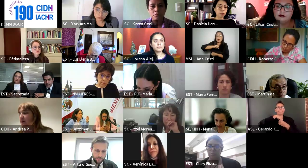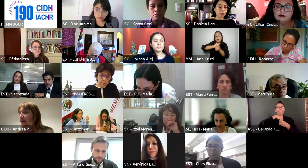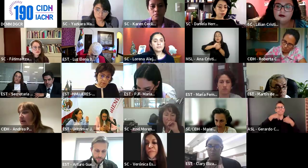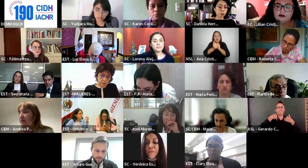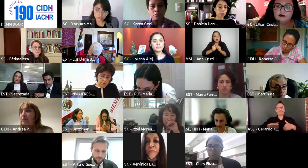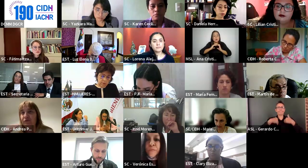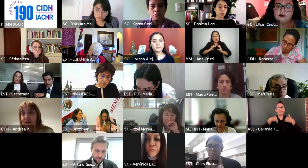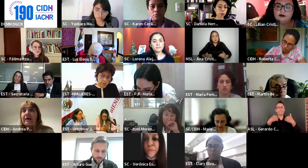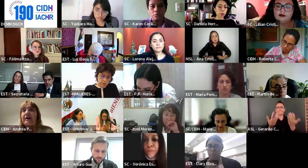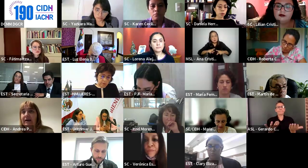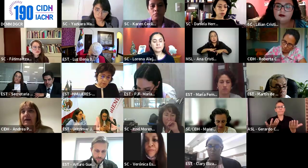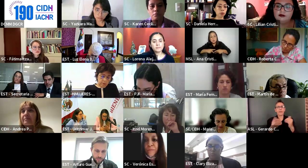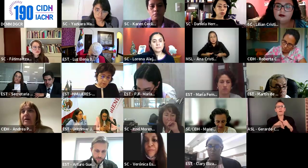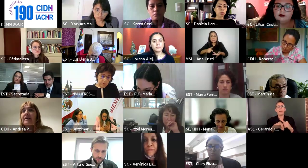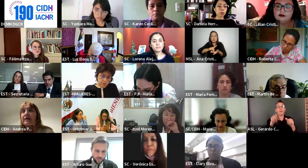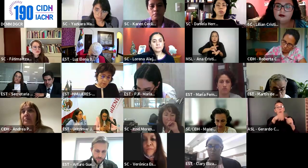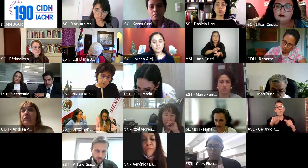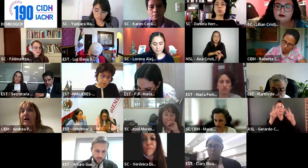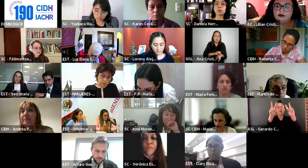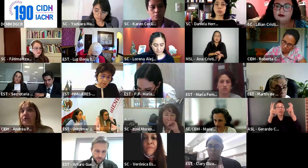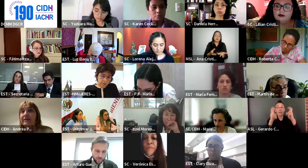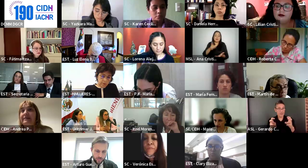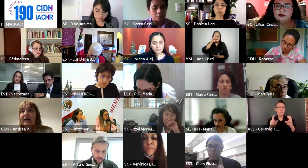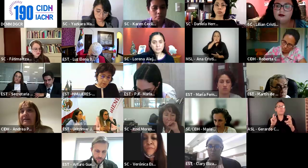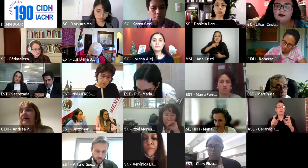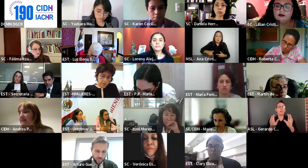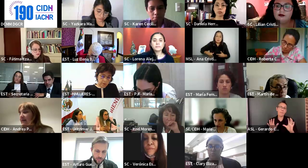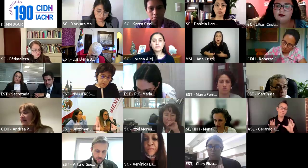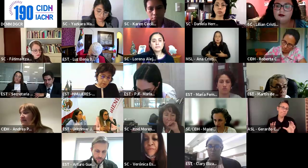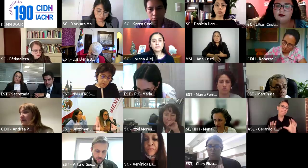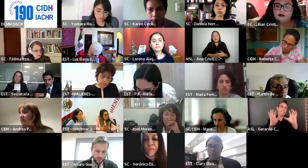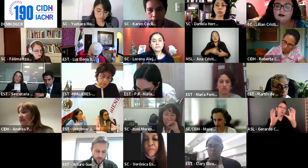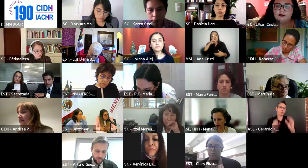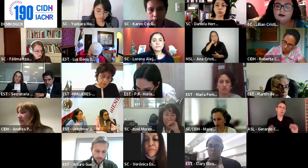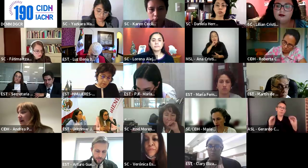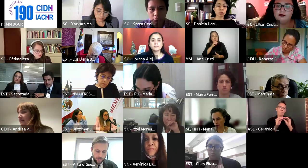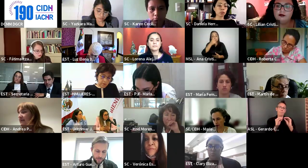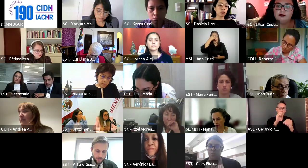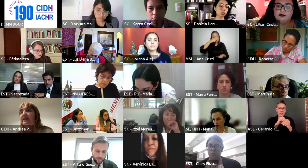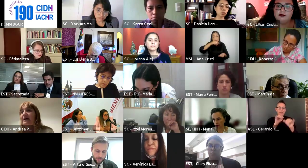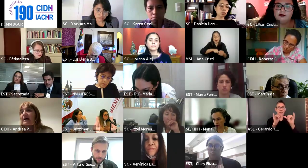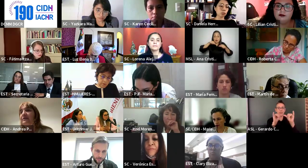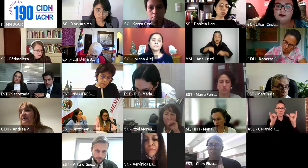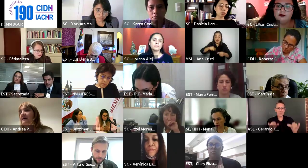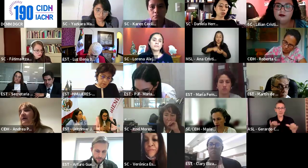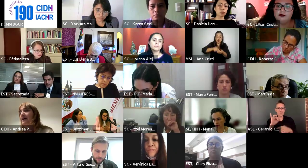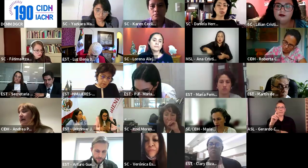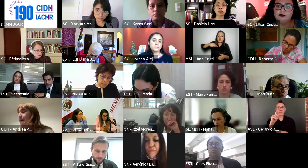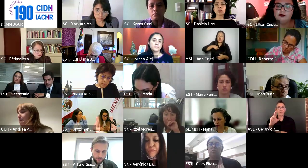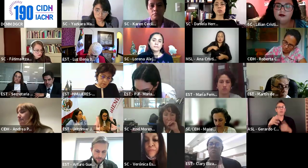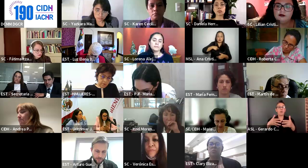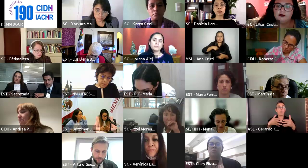que todavía debemos impulsar mayores estándares dentro del sistema interamericano.